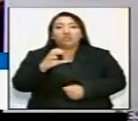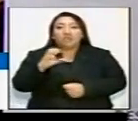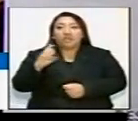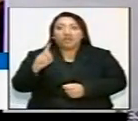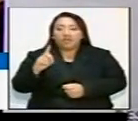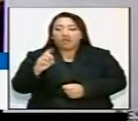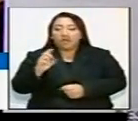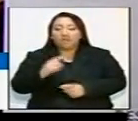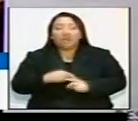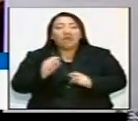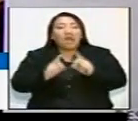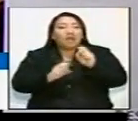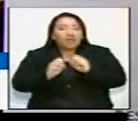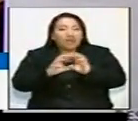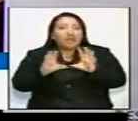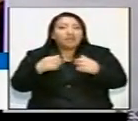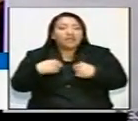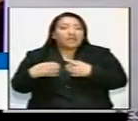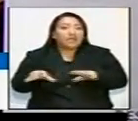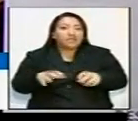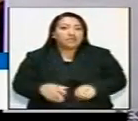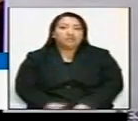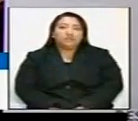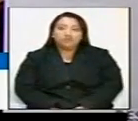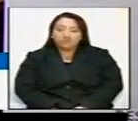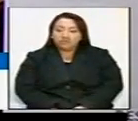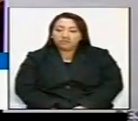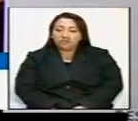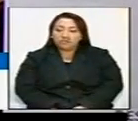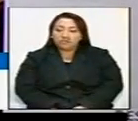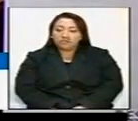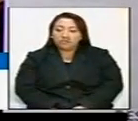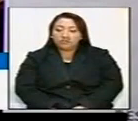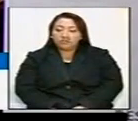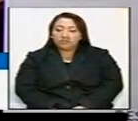Era claro que algo tenía que hacerse.